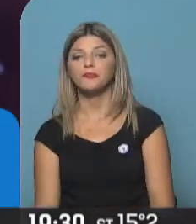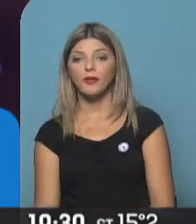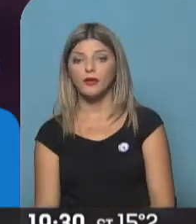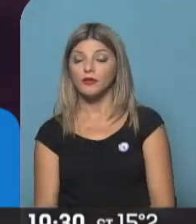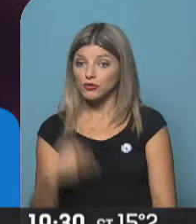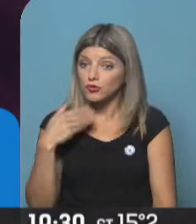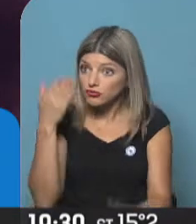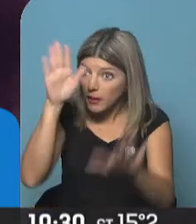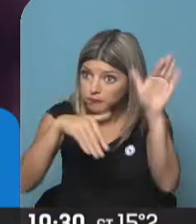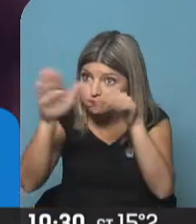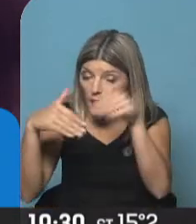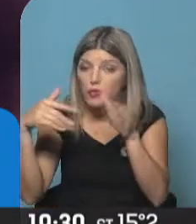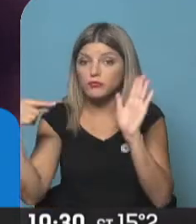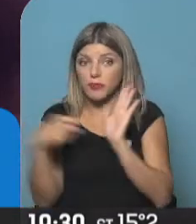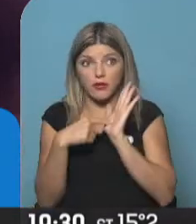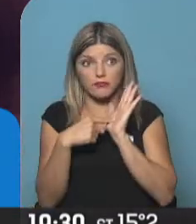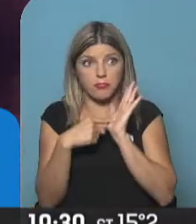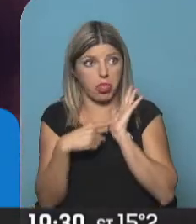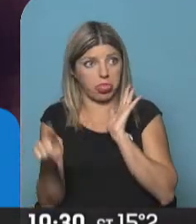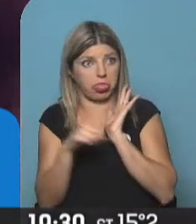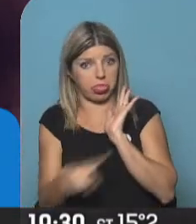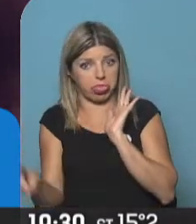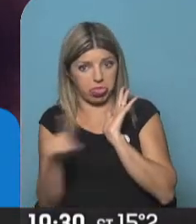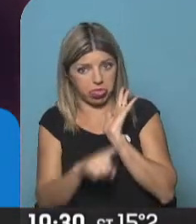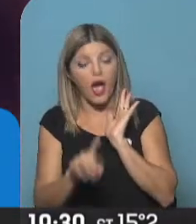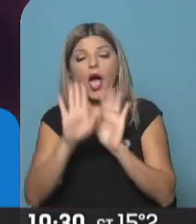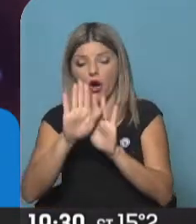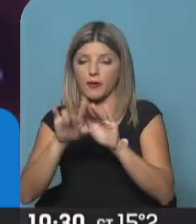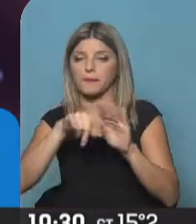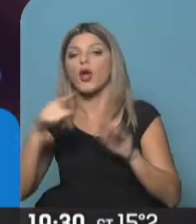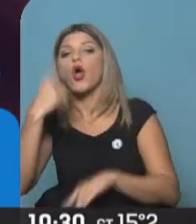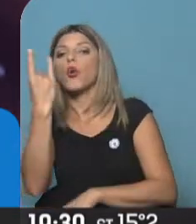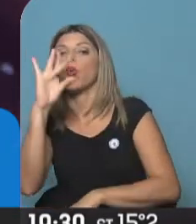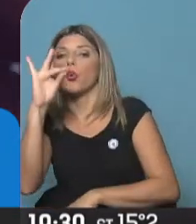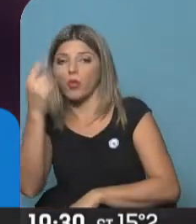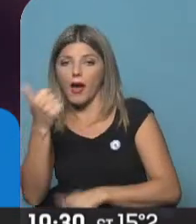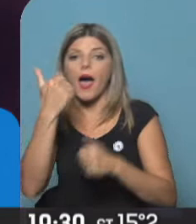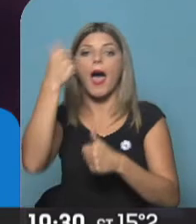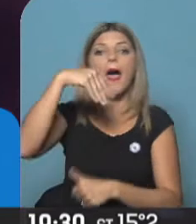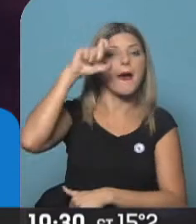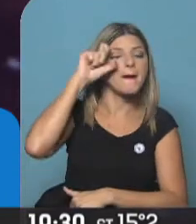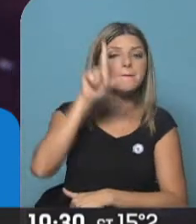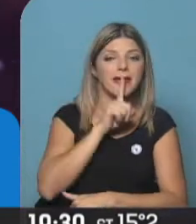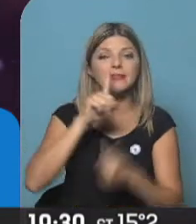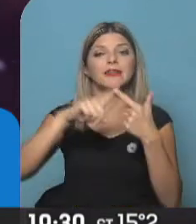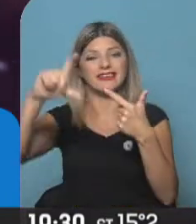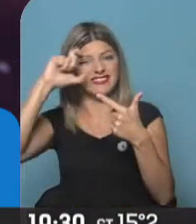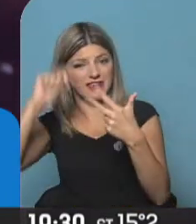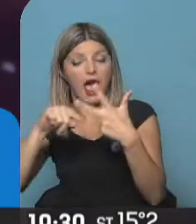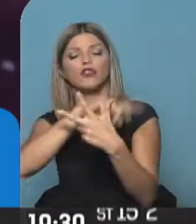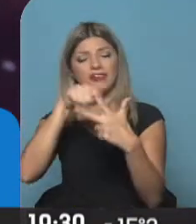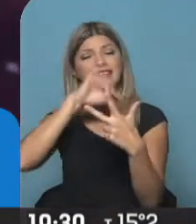a las convocatorias que hizo el gobierno sí lo hicieron otros sindicatos como dudas como ahmed y como la cea y pudimos avanzar en